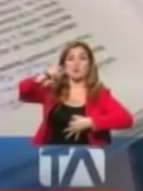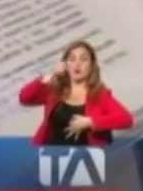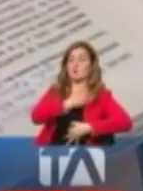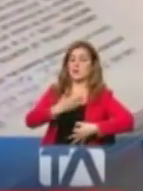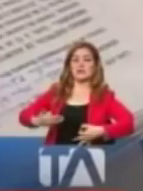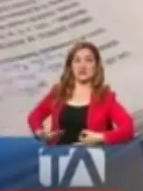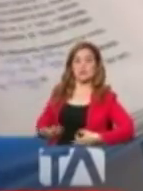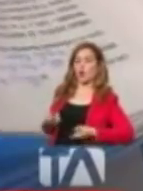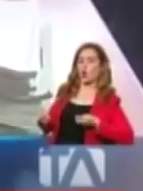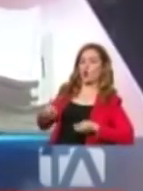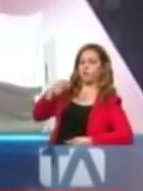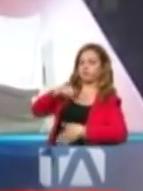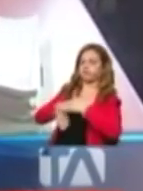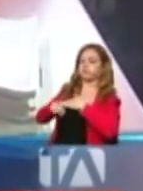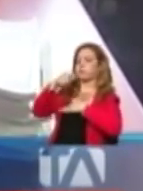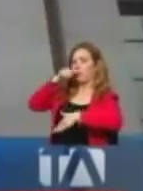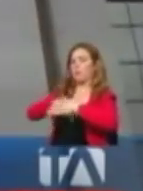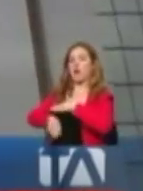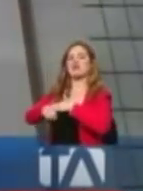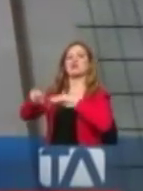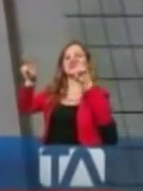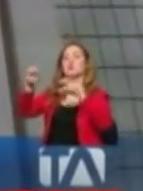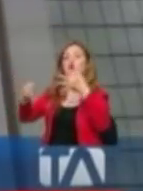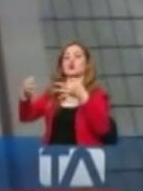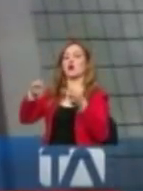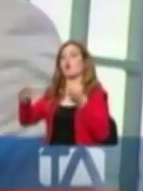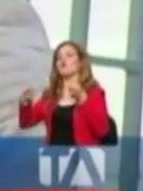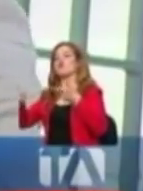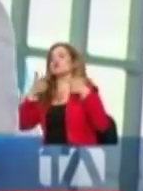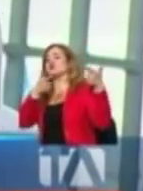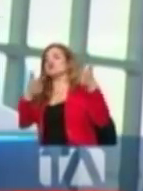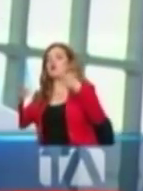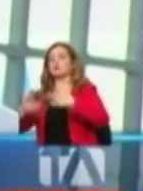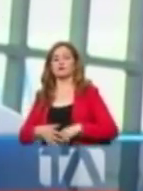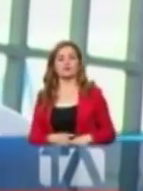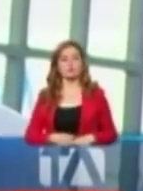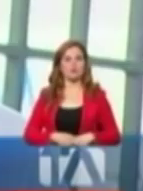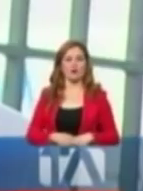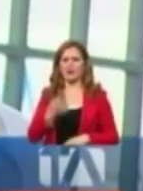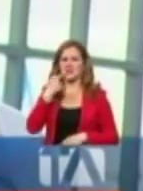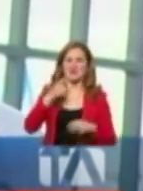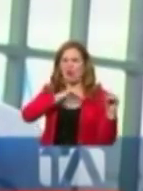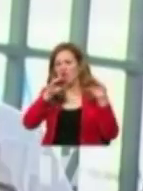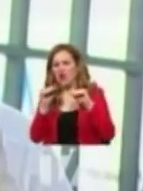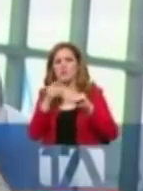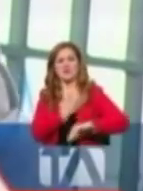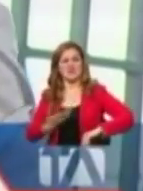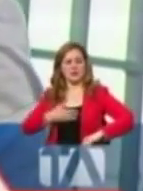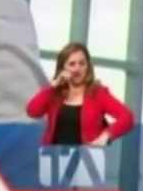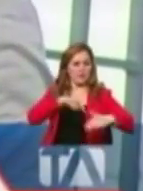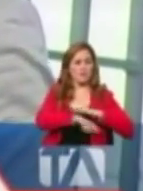sin precedentes en la historia. En enero del 2011 llegó el anuncio. Que el presidente va a meter las manos en la